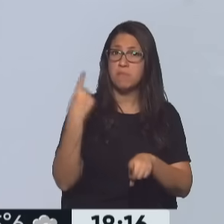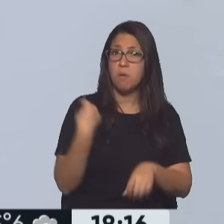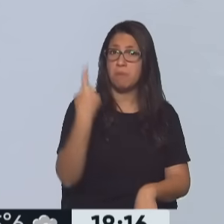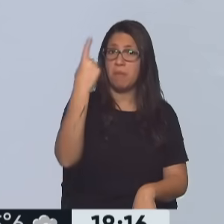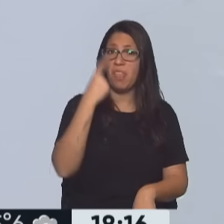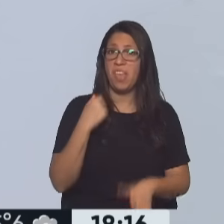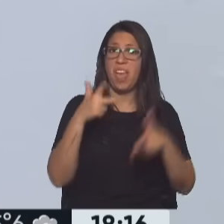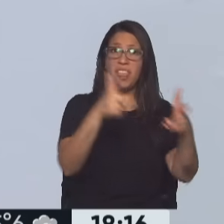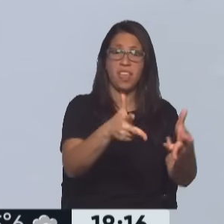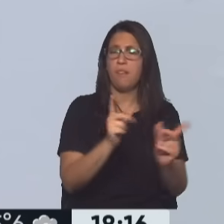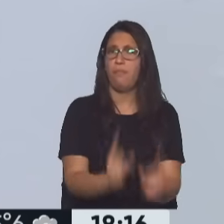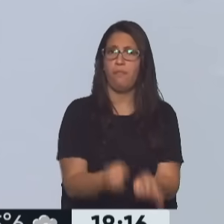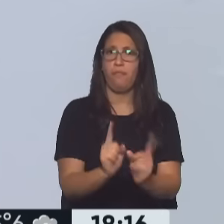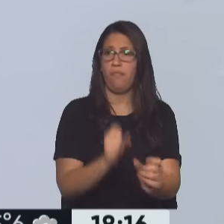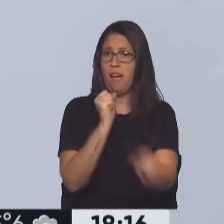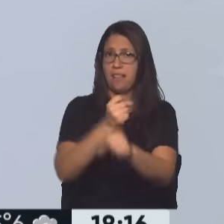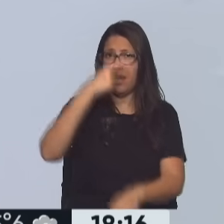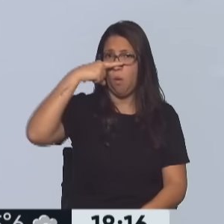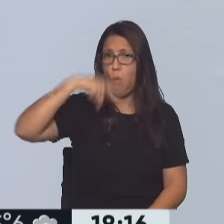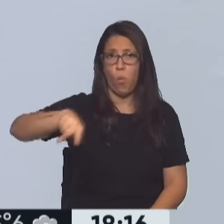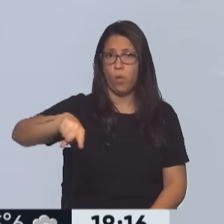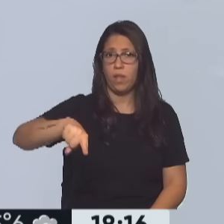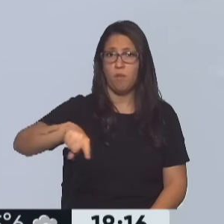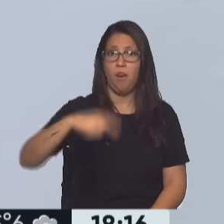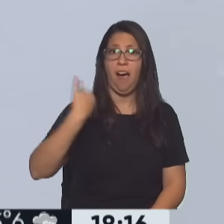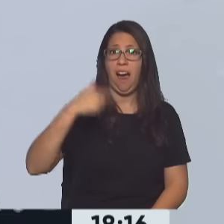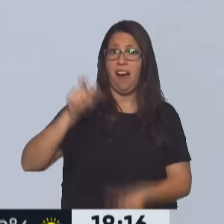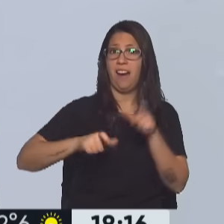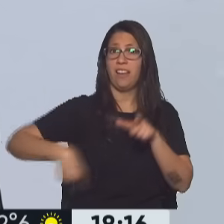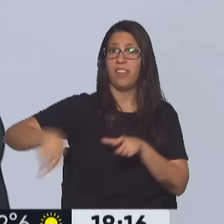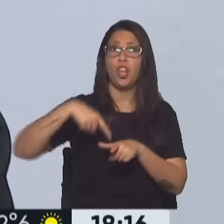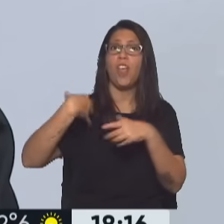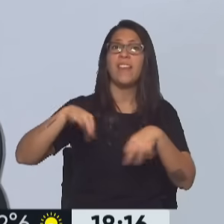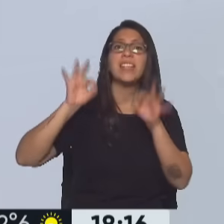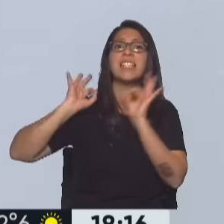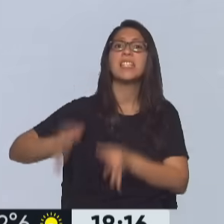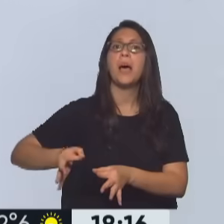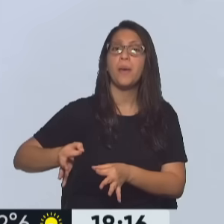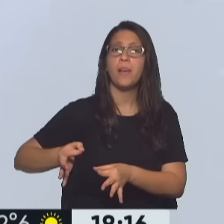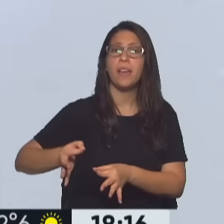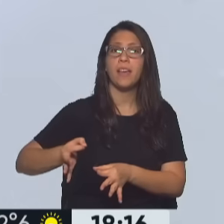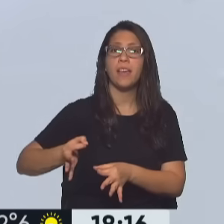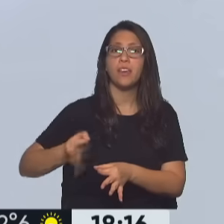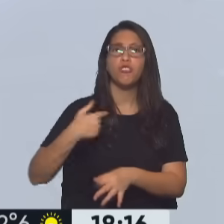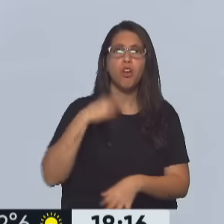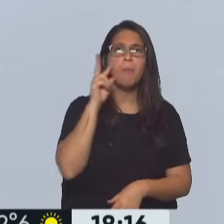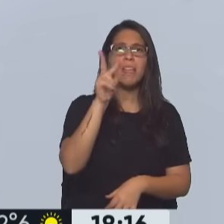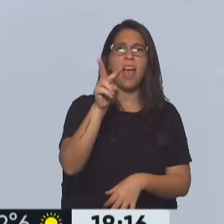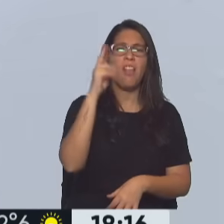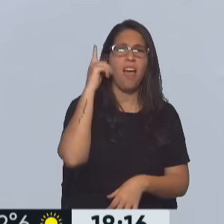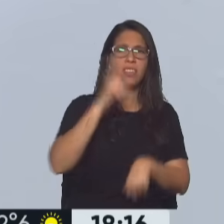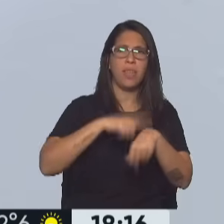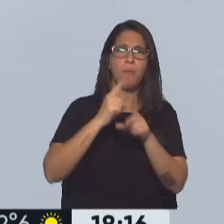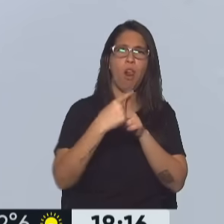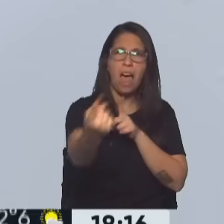día es lo que voy a sostener hasta el último día. Los argentinos lo que tienen que saber es que tengo una mirada de largo plazo, tengo